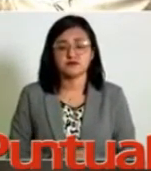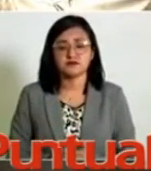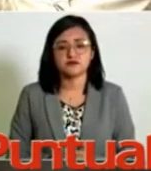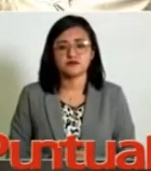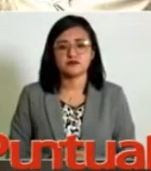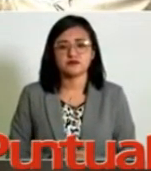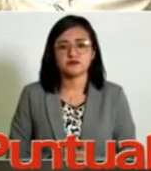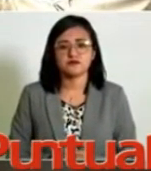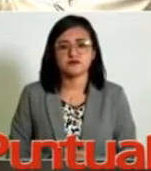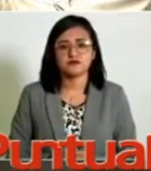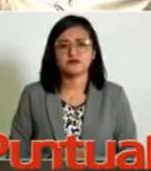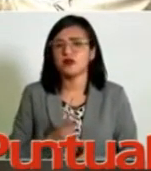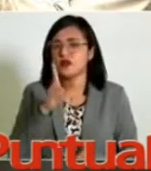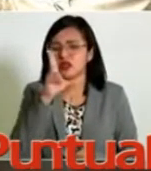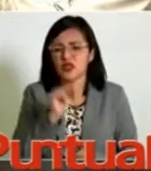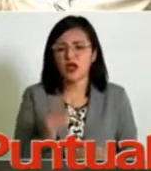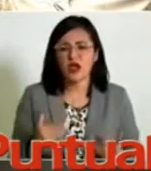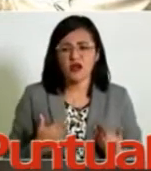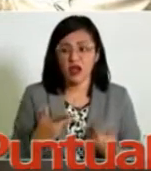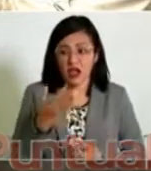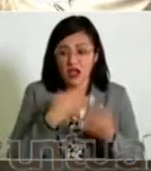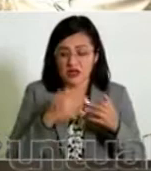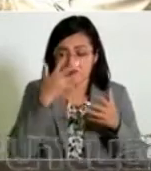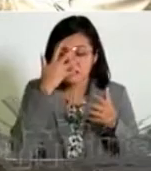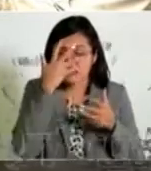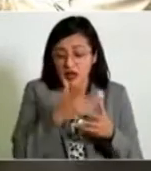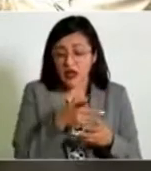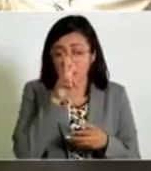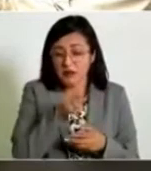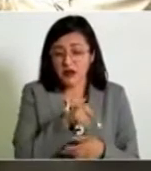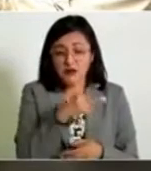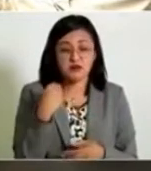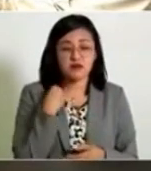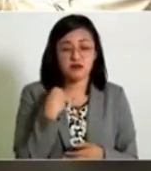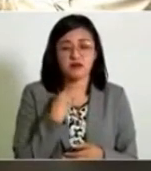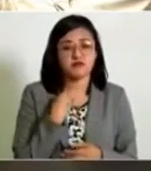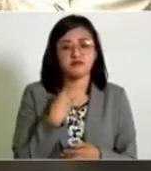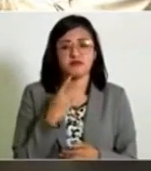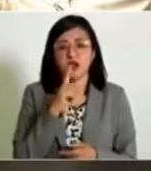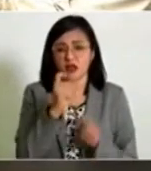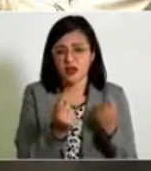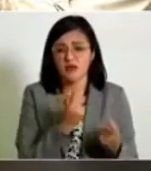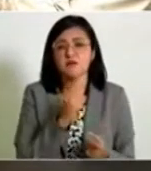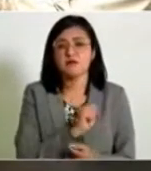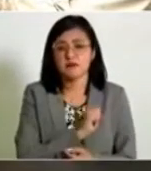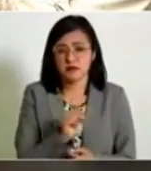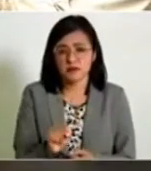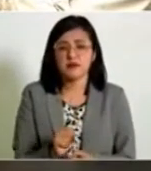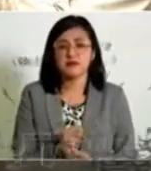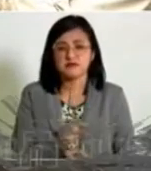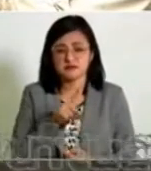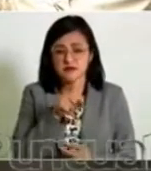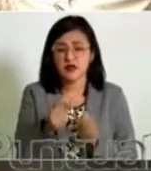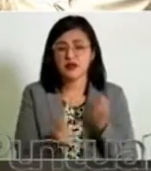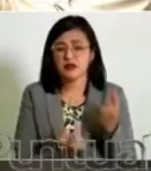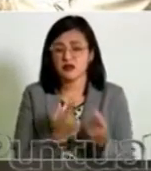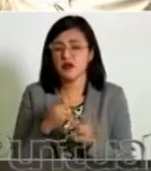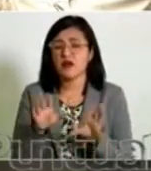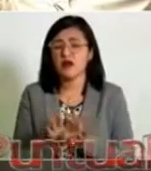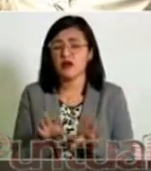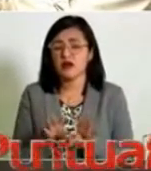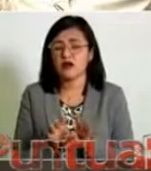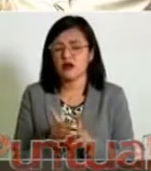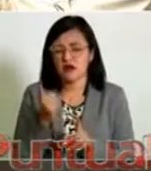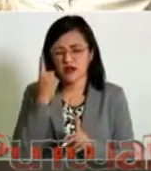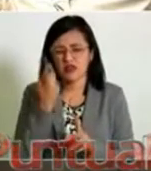que desconfíen de sus abogados si es necesario que muchos de ellos han estado convirtiendo